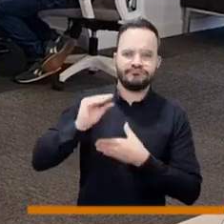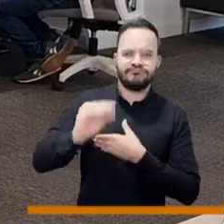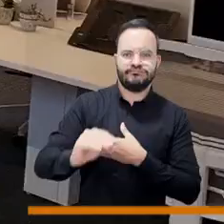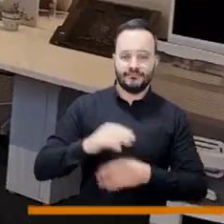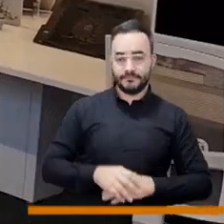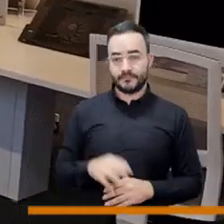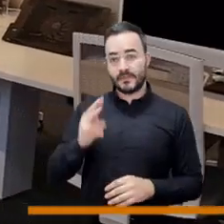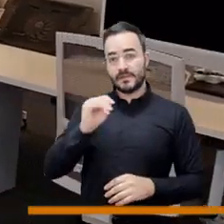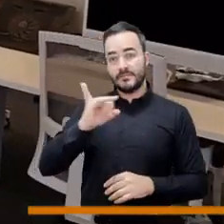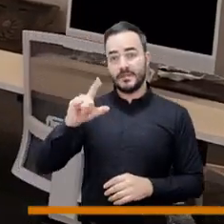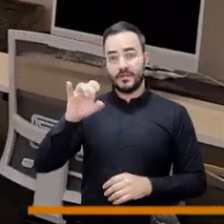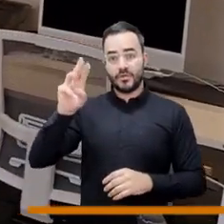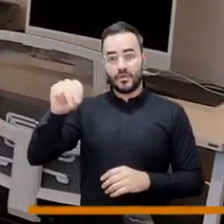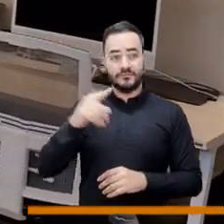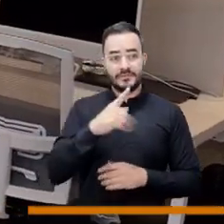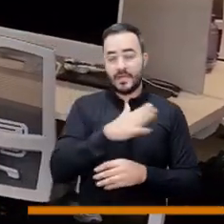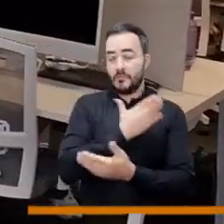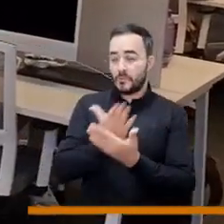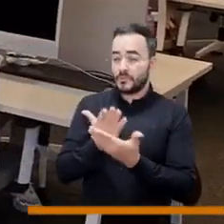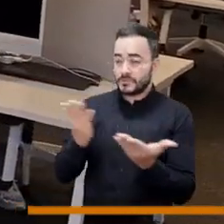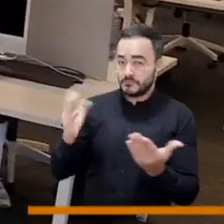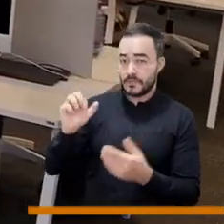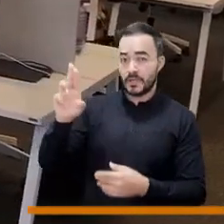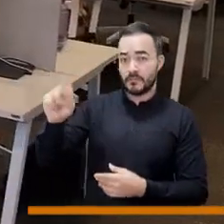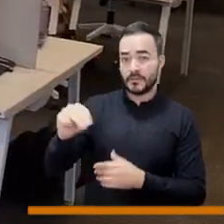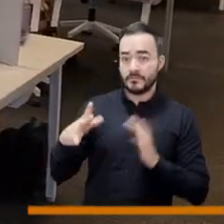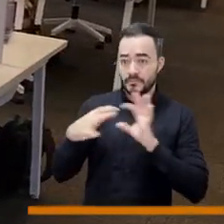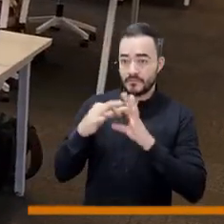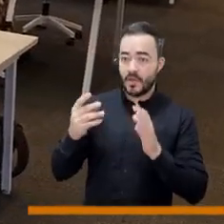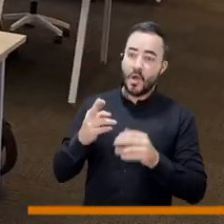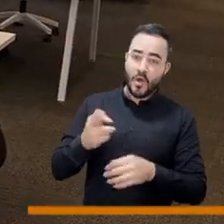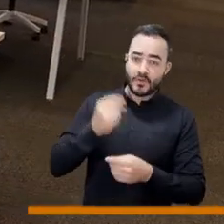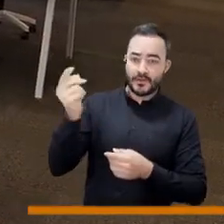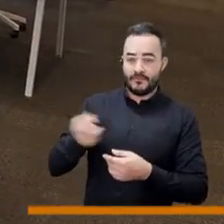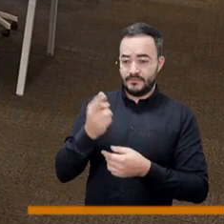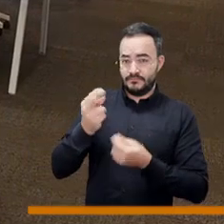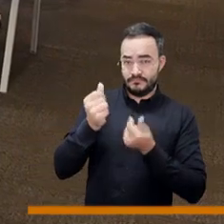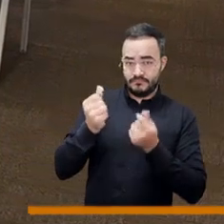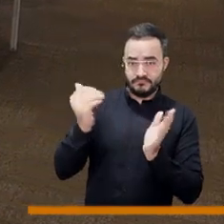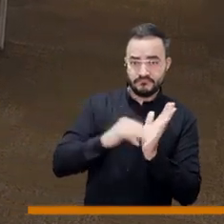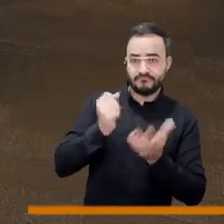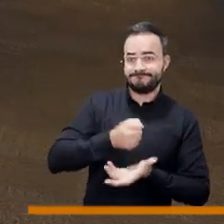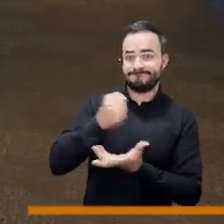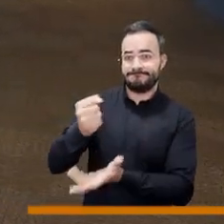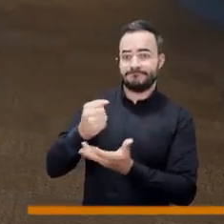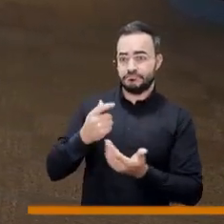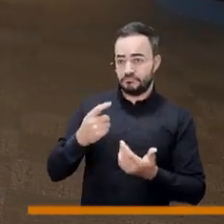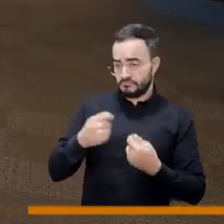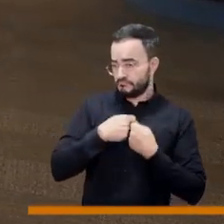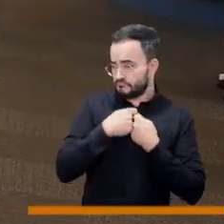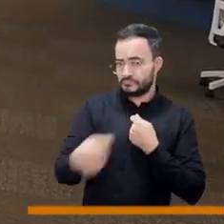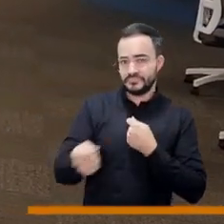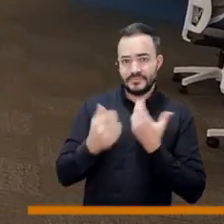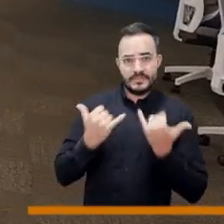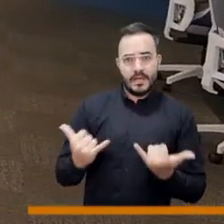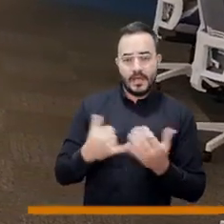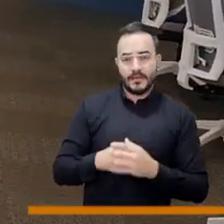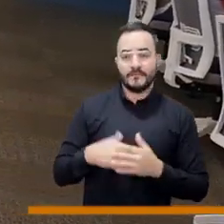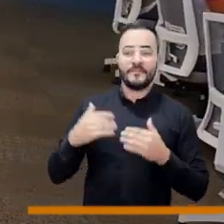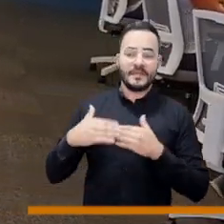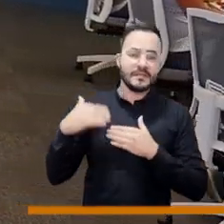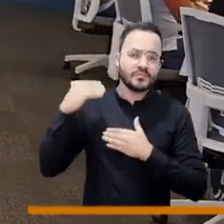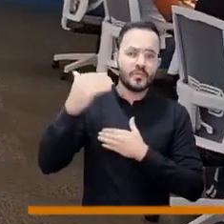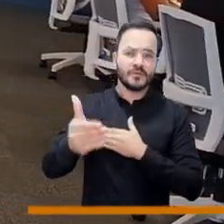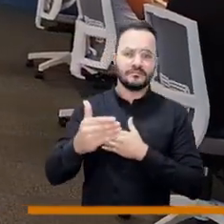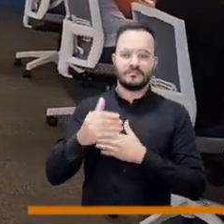sería vía colocación de acciones. Se conoció que Millicom le ofrece a EPM la posibilidad de hacer una recapitalización